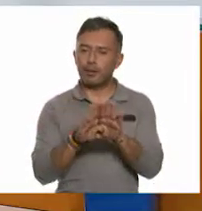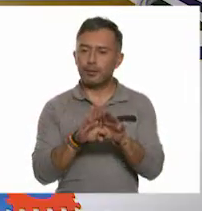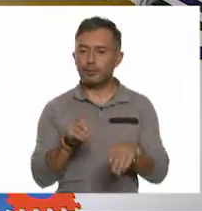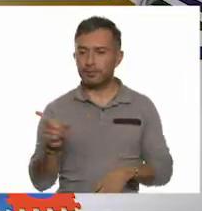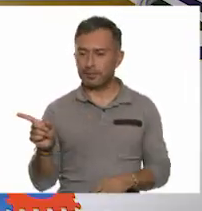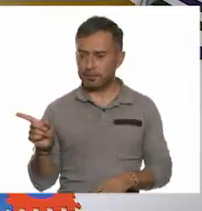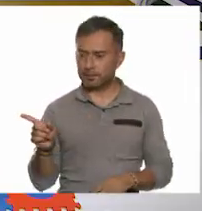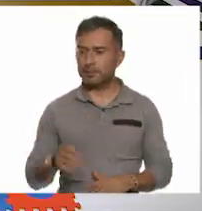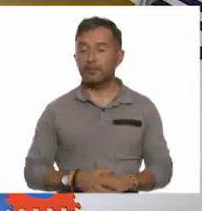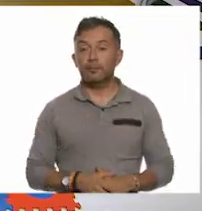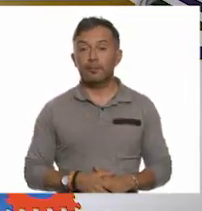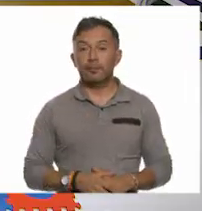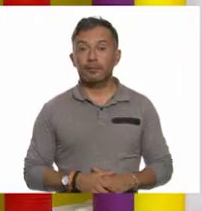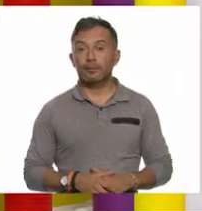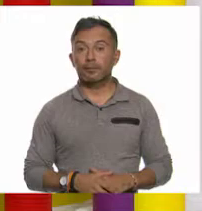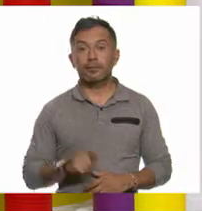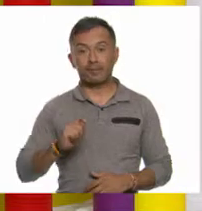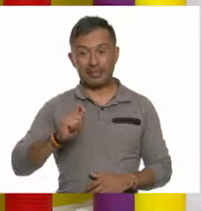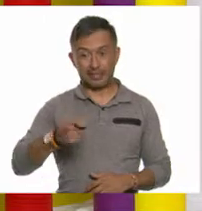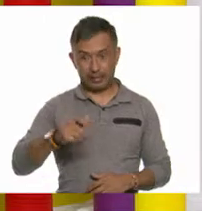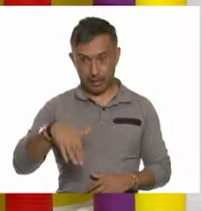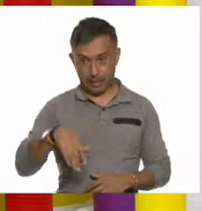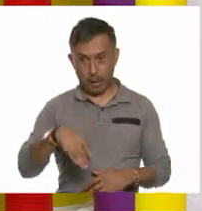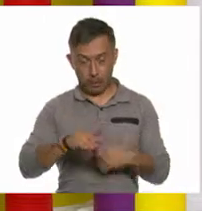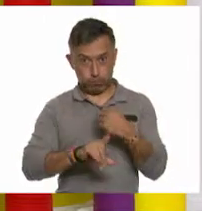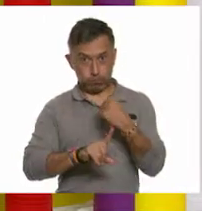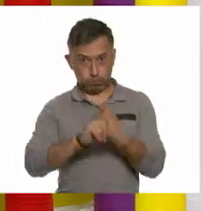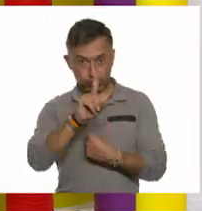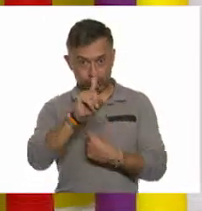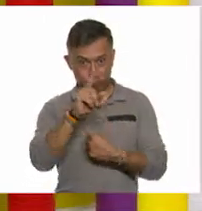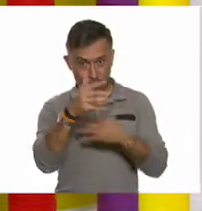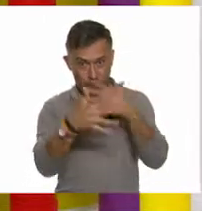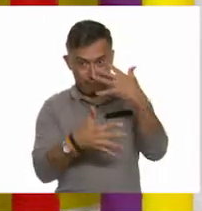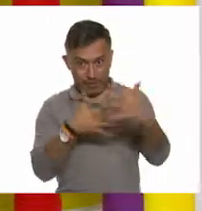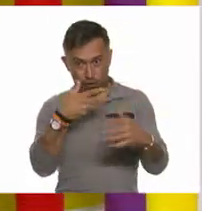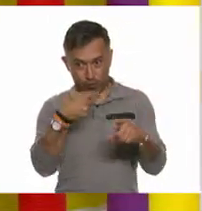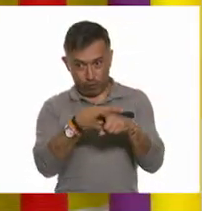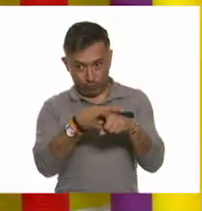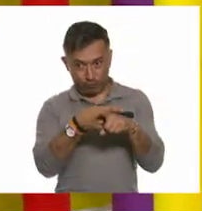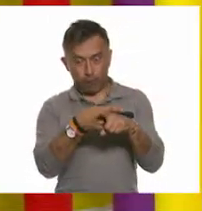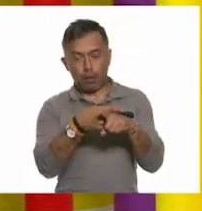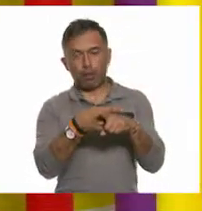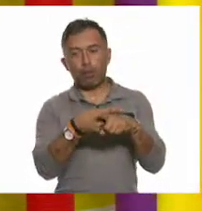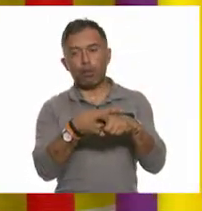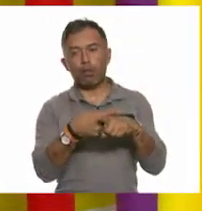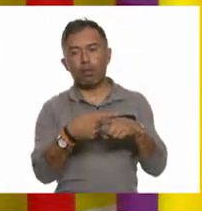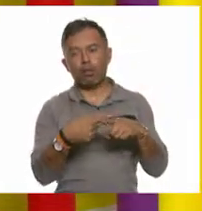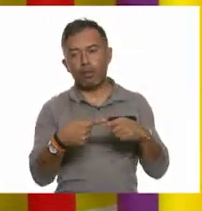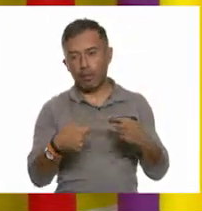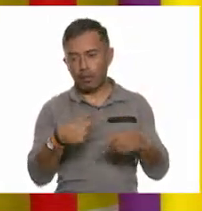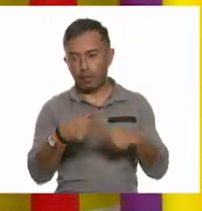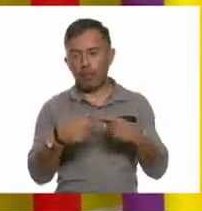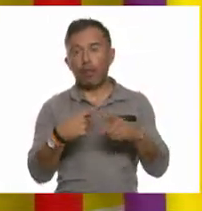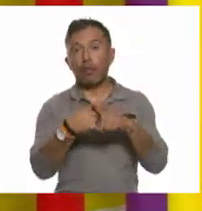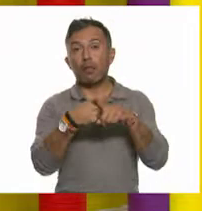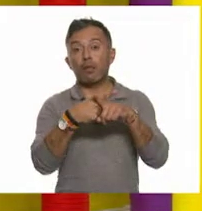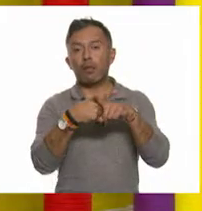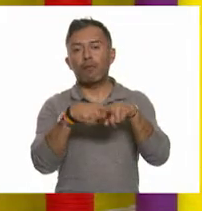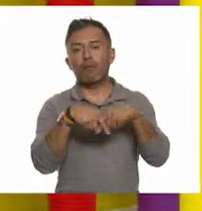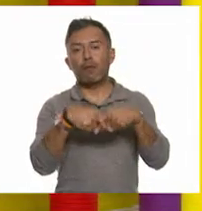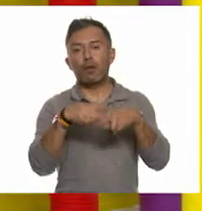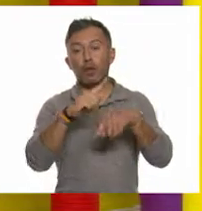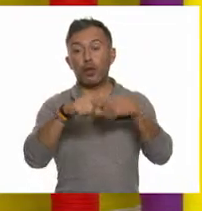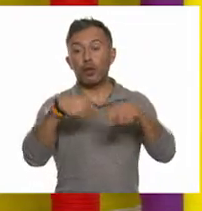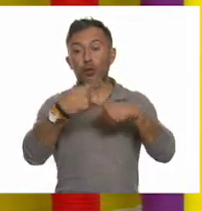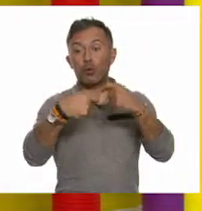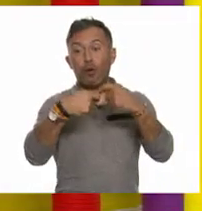donde se arregla el conflicto o sí, ¿no? Ahora sí que el